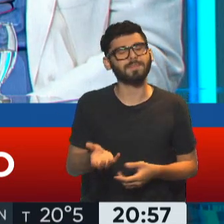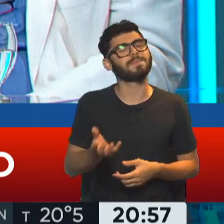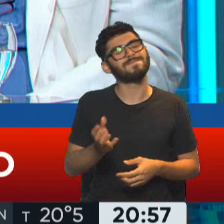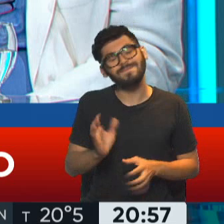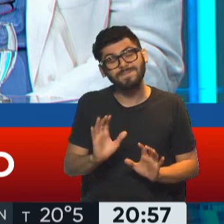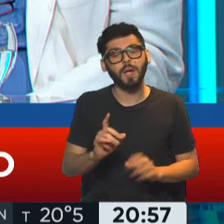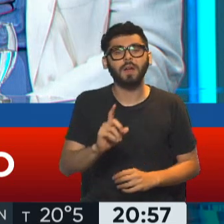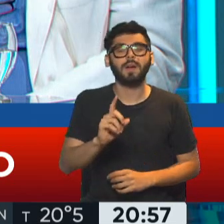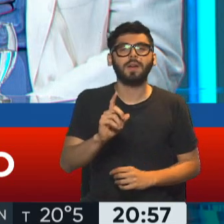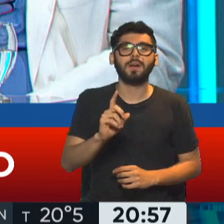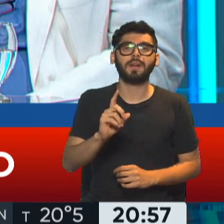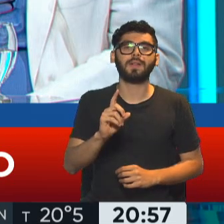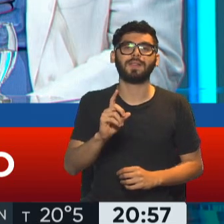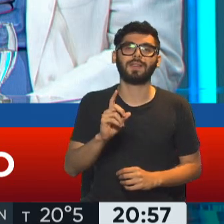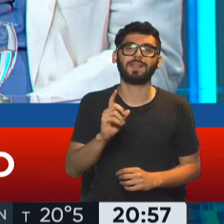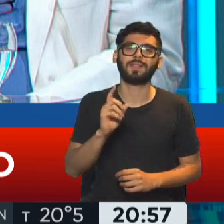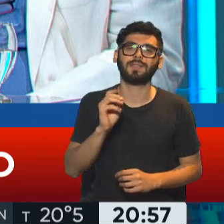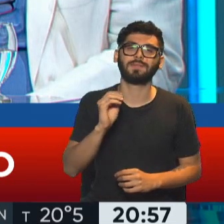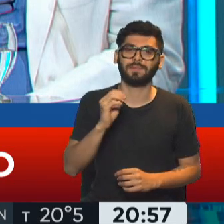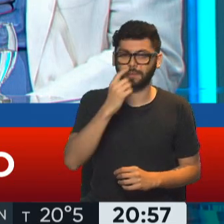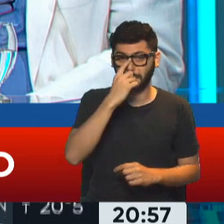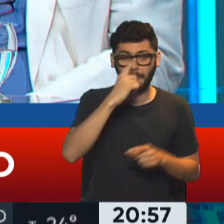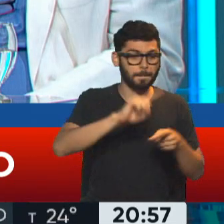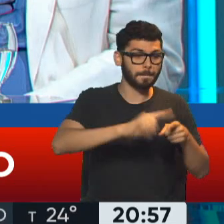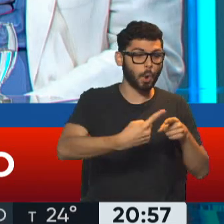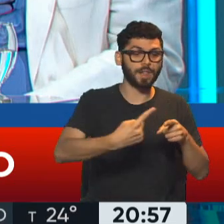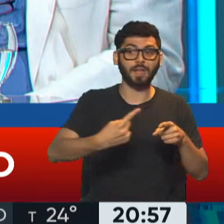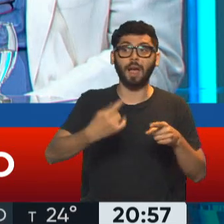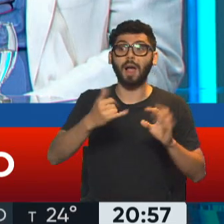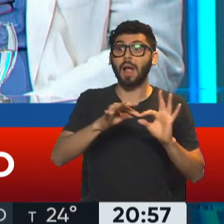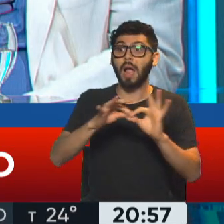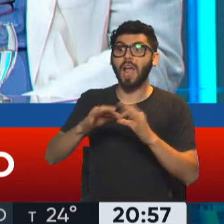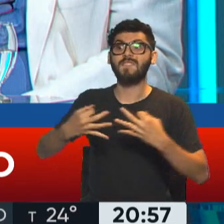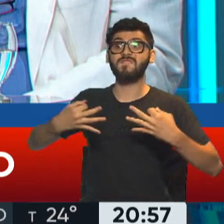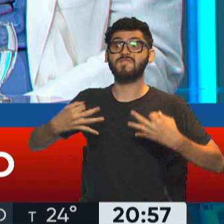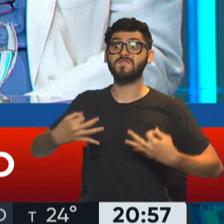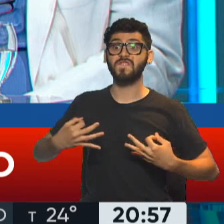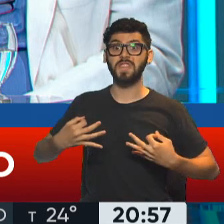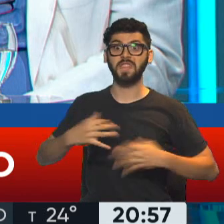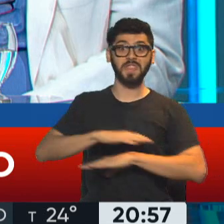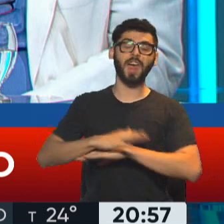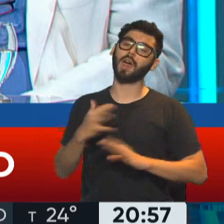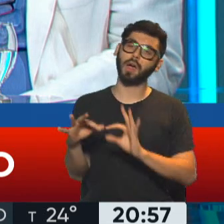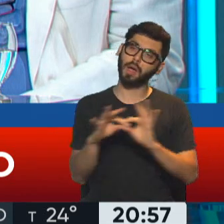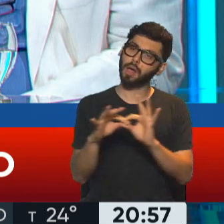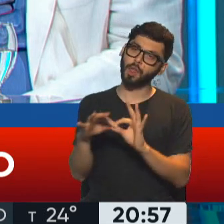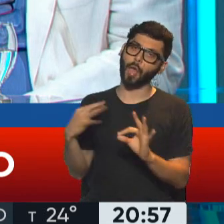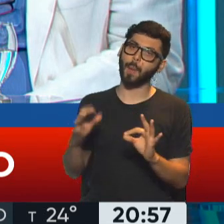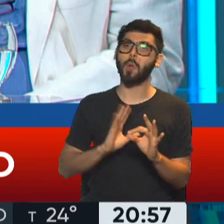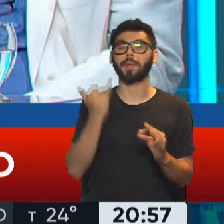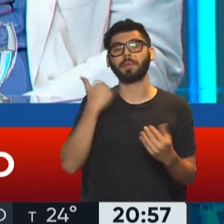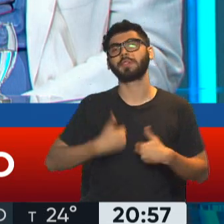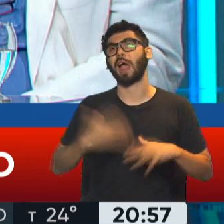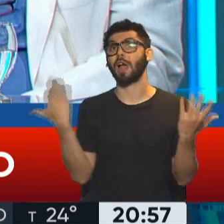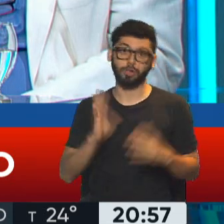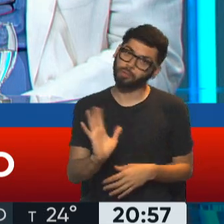que no hay que renunciar a la relación entre la política y la ética. En eso creo que no hay que renunciar. Y realmente